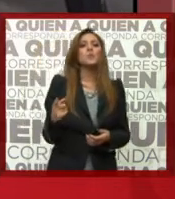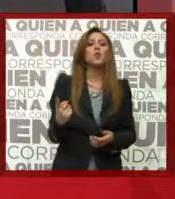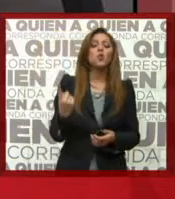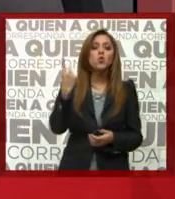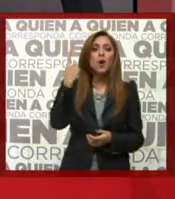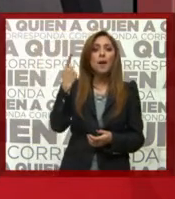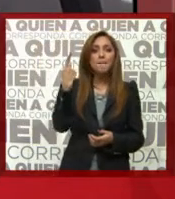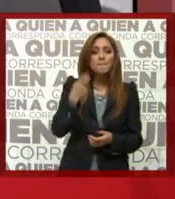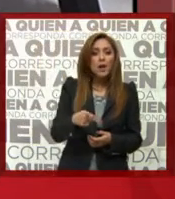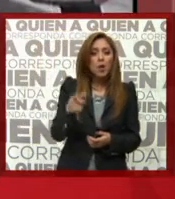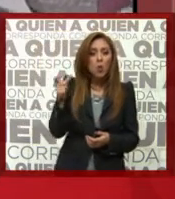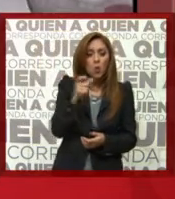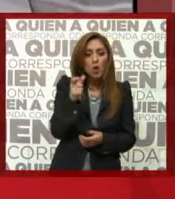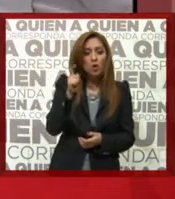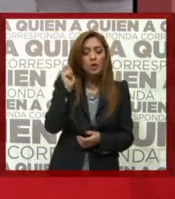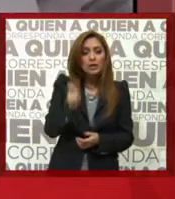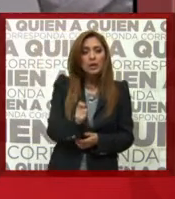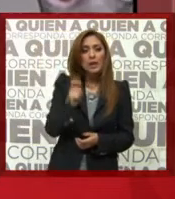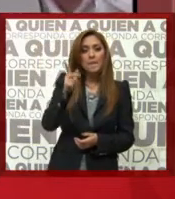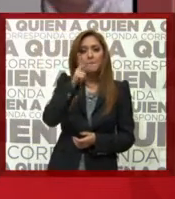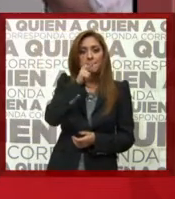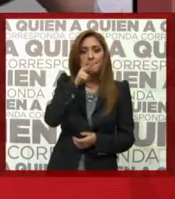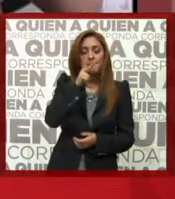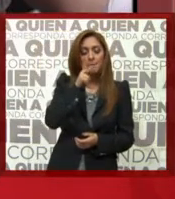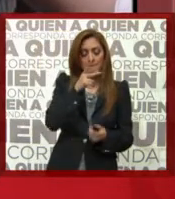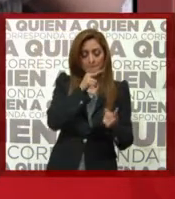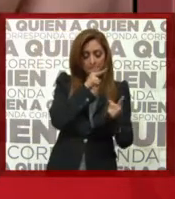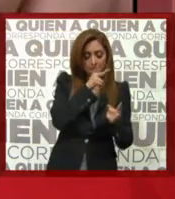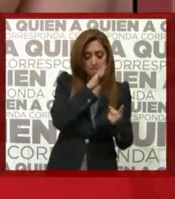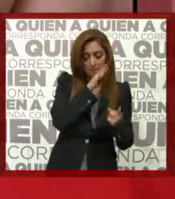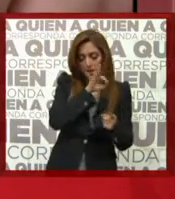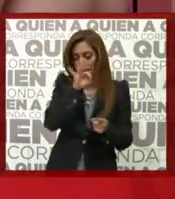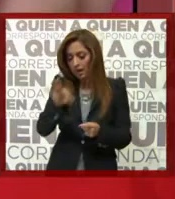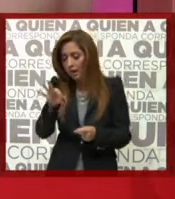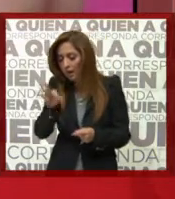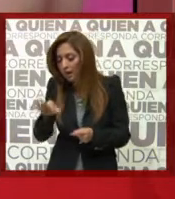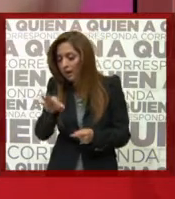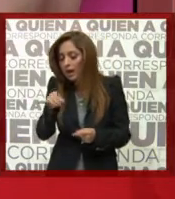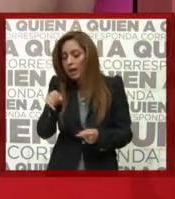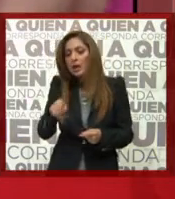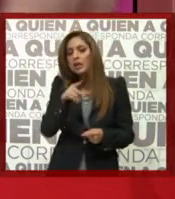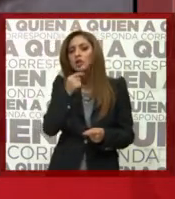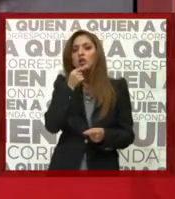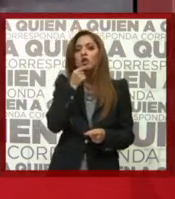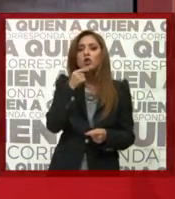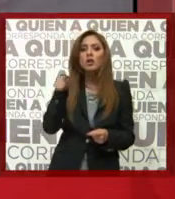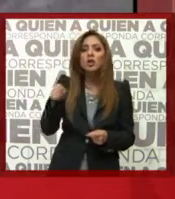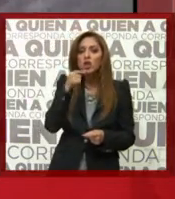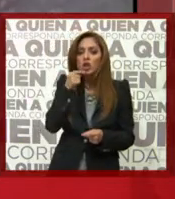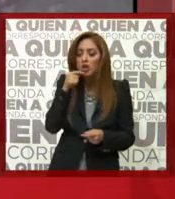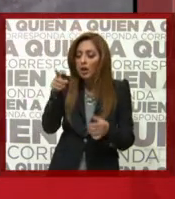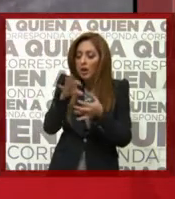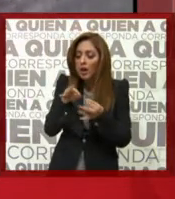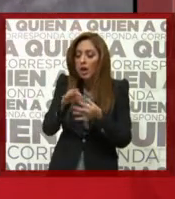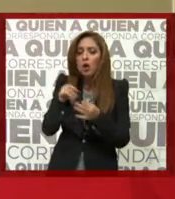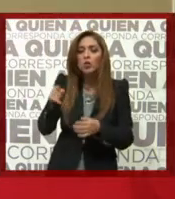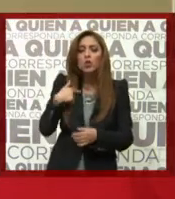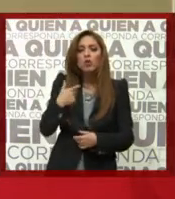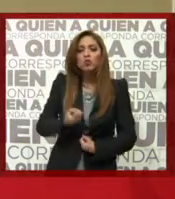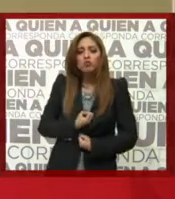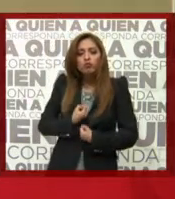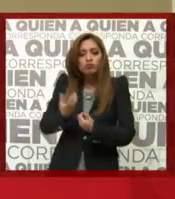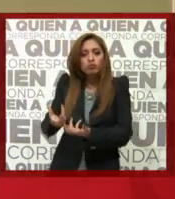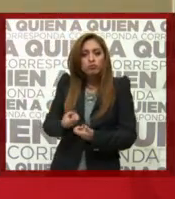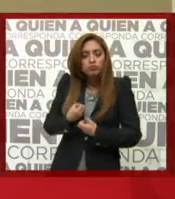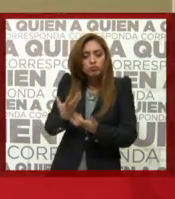cuando tú me dices, es que envenenan a los papás, al niño, para que no quieran al papá. Ellos le dicen al niño lo que sienten, lo que